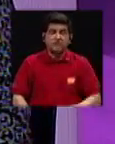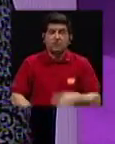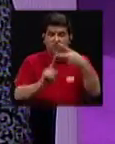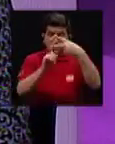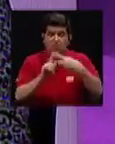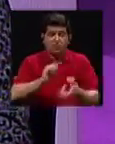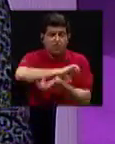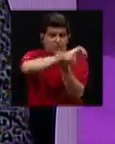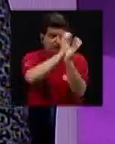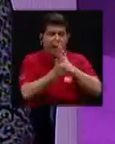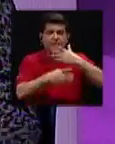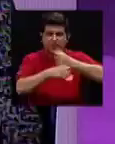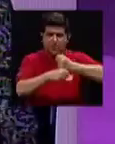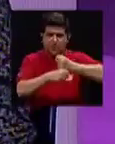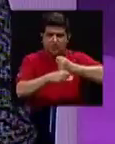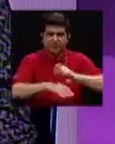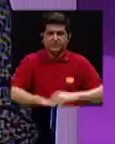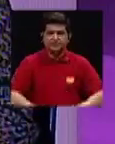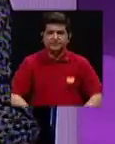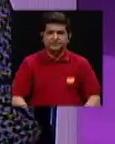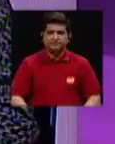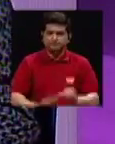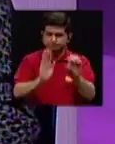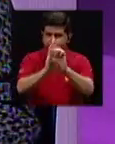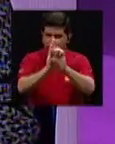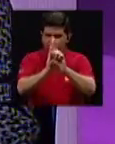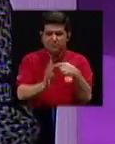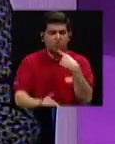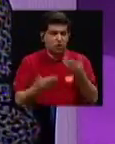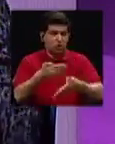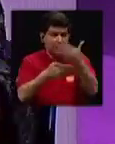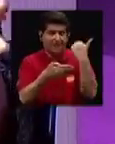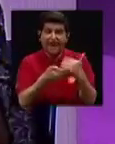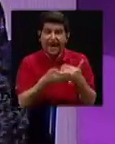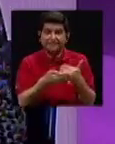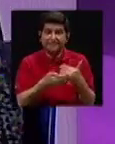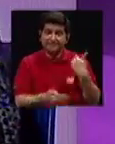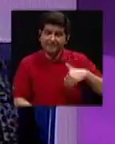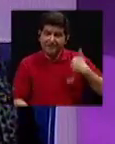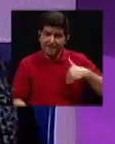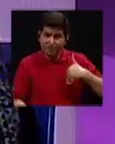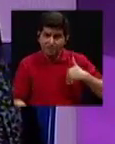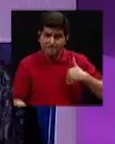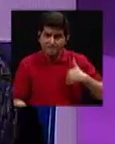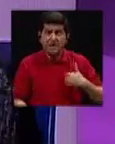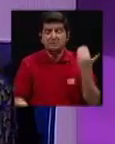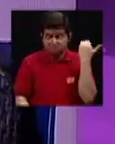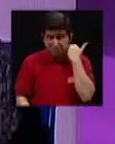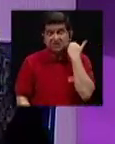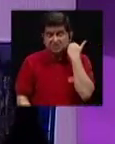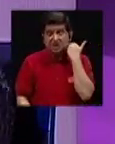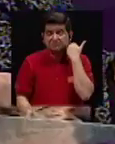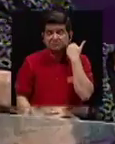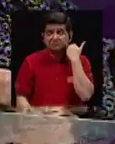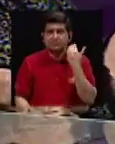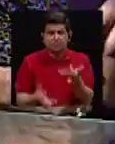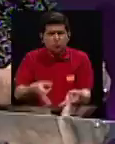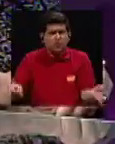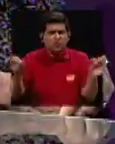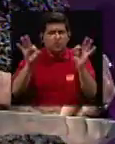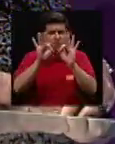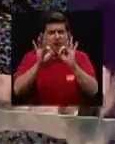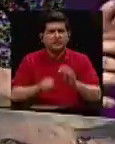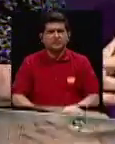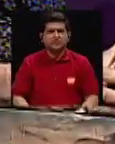que sean vocabularios transformadores o sea eh Por ejemplo lo que acabo de decir el hombre es